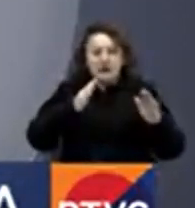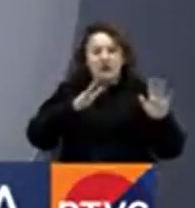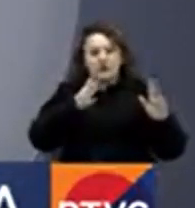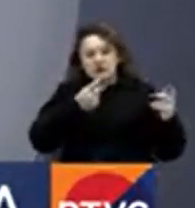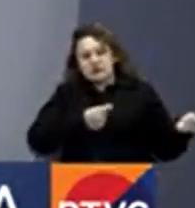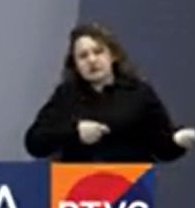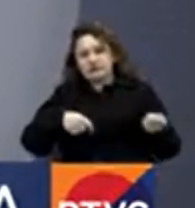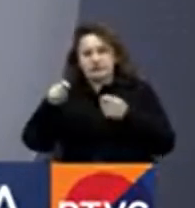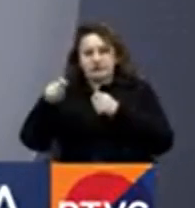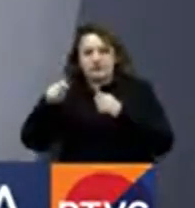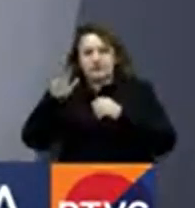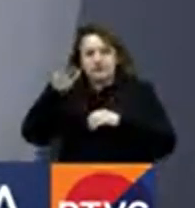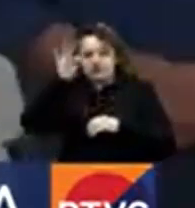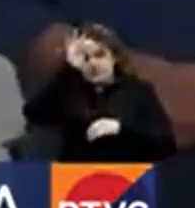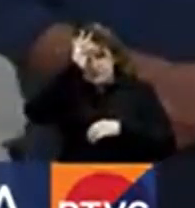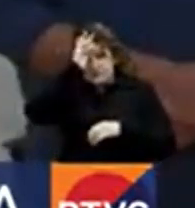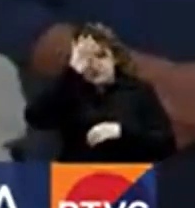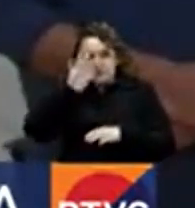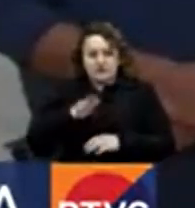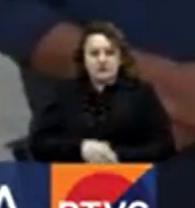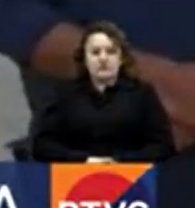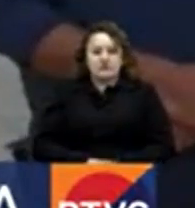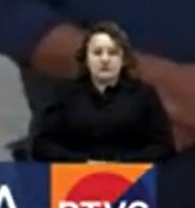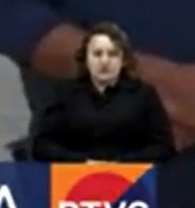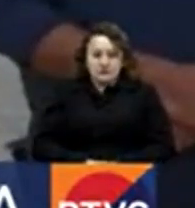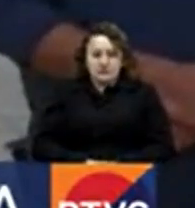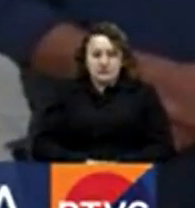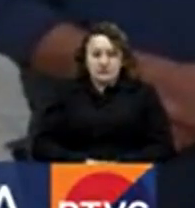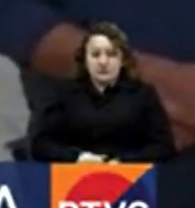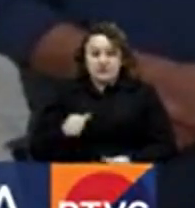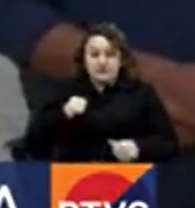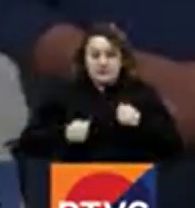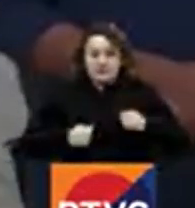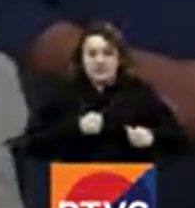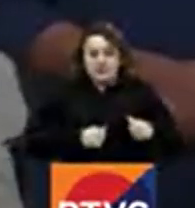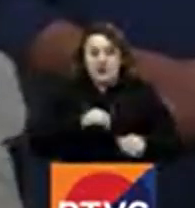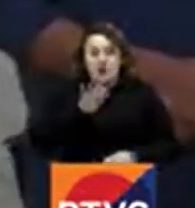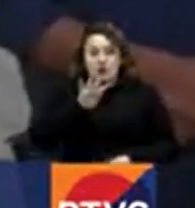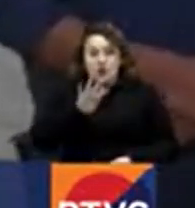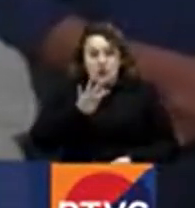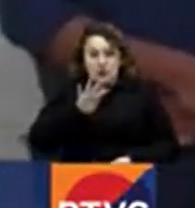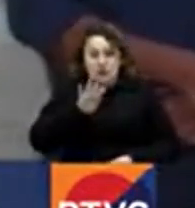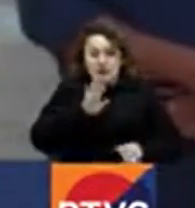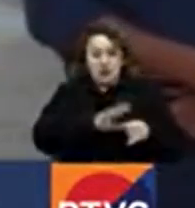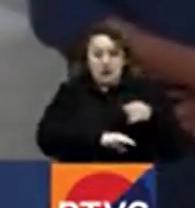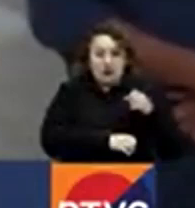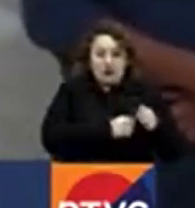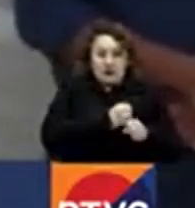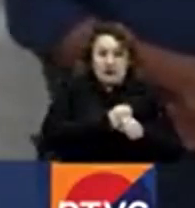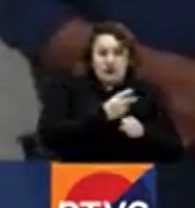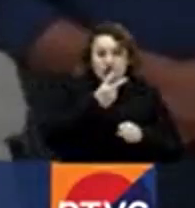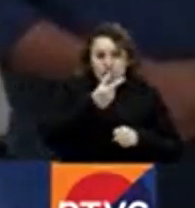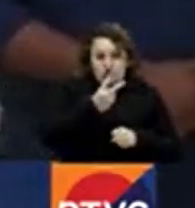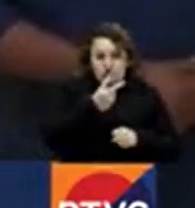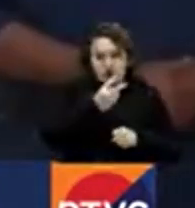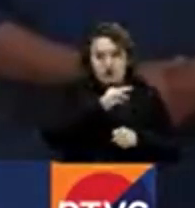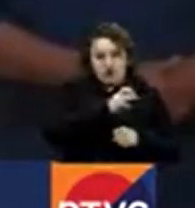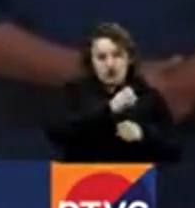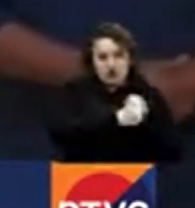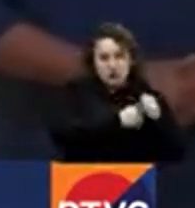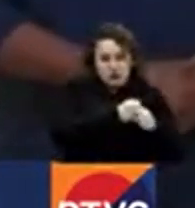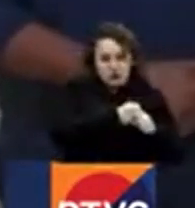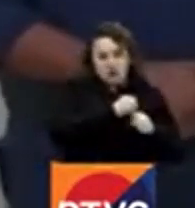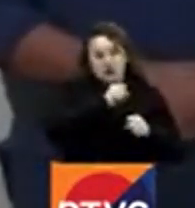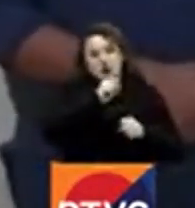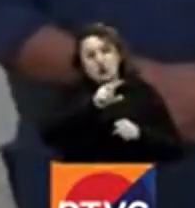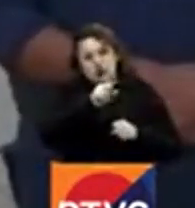a centros asistenciales de la ciudad. Salieron lesionados 4 personas, 2 menores, uno de 8 años, el otro de 11